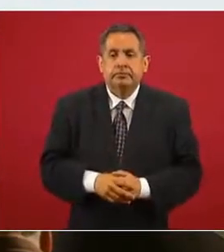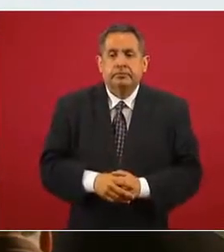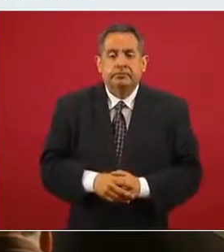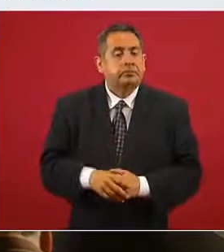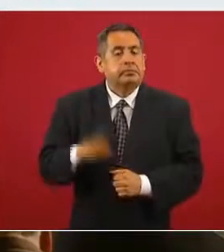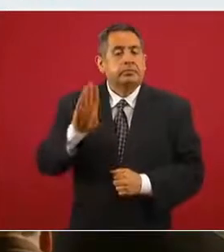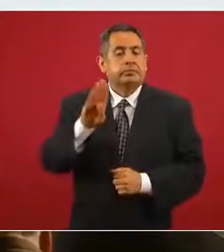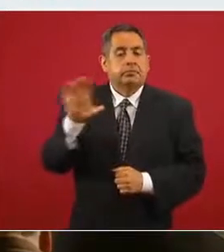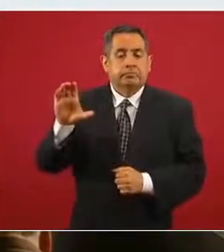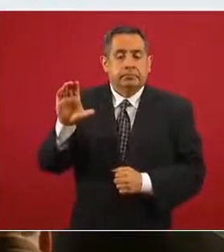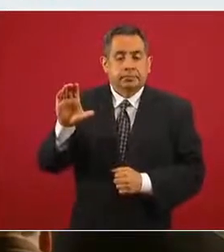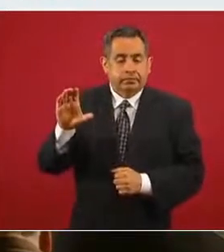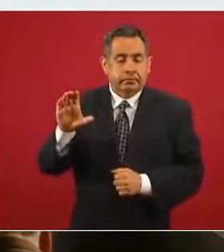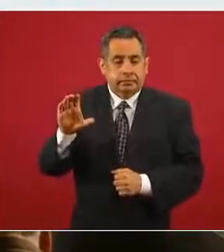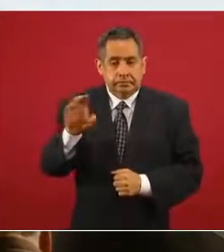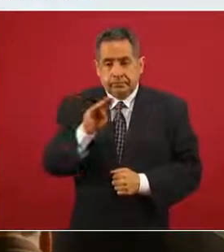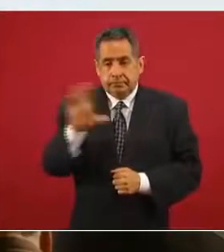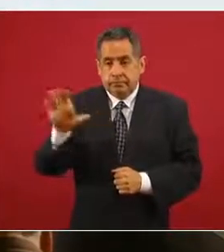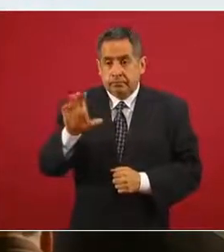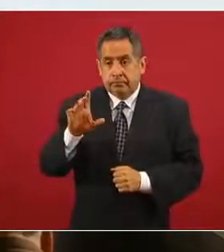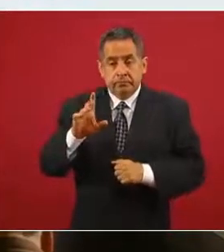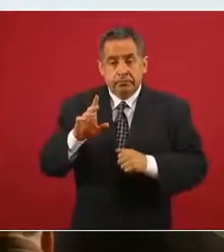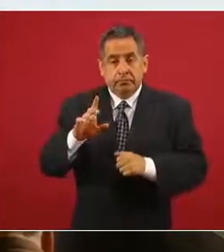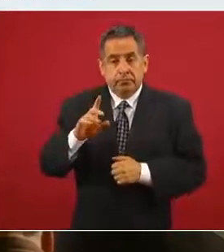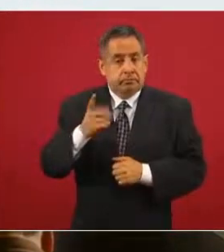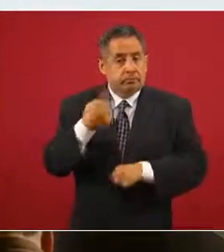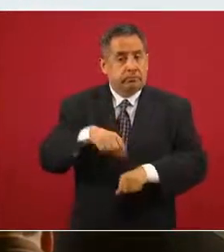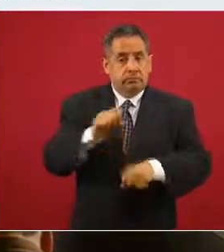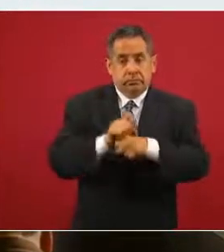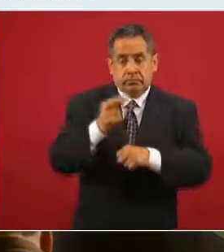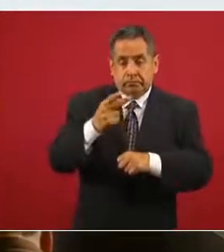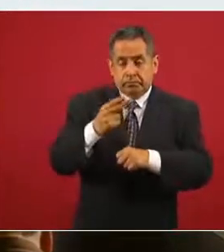Baja California llegó a un punto máximo en la semana